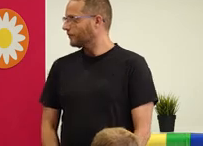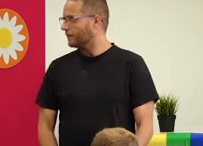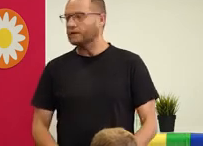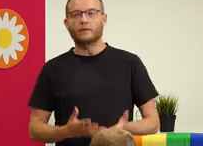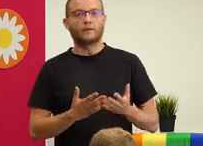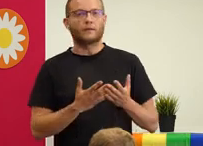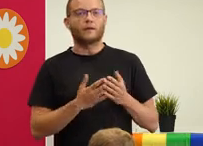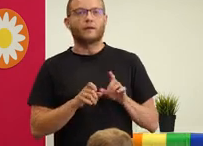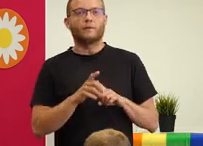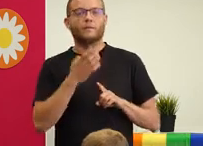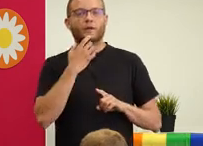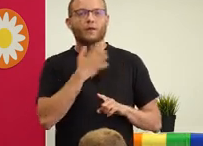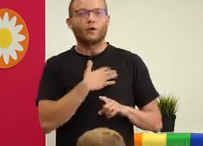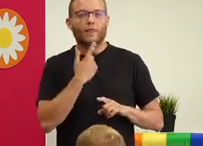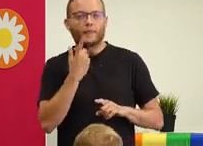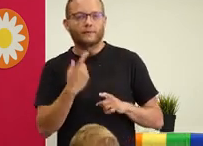es algo natural, pero